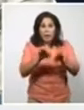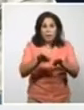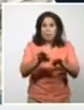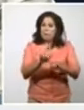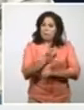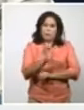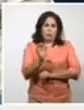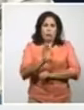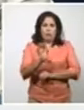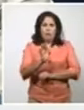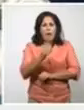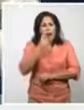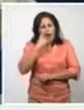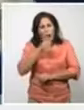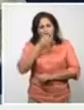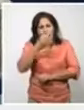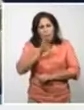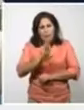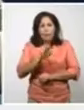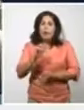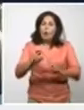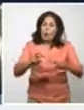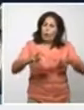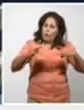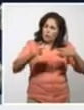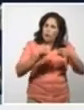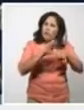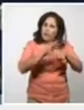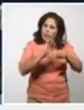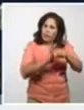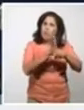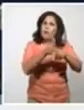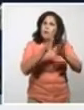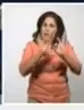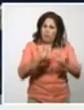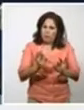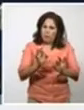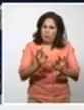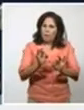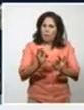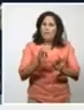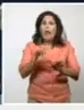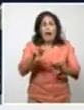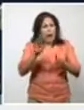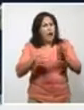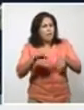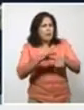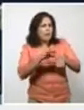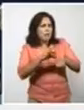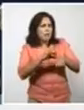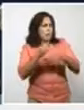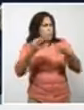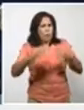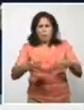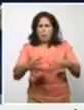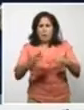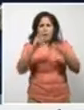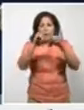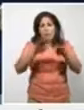y que vuelve a tener la enfermedad. Como pasa en muchas enfermedades y enfermedades virales, en el dengue es